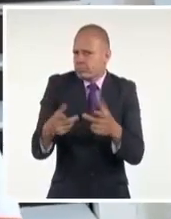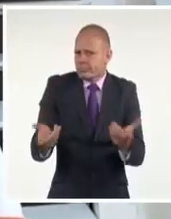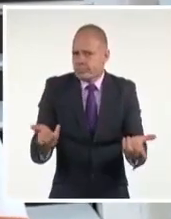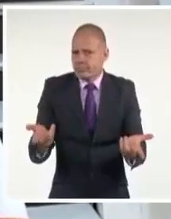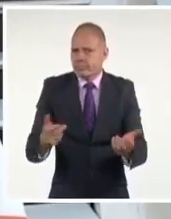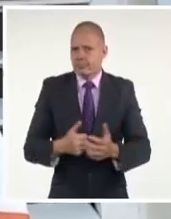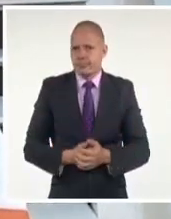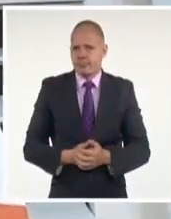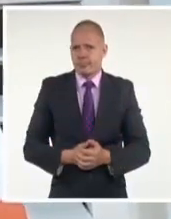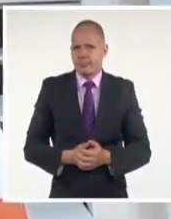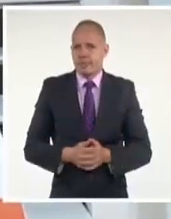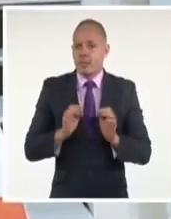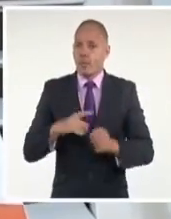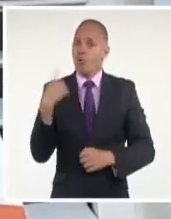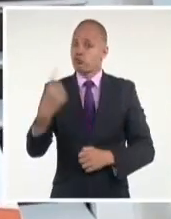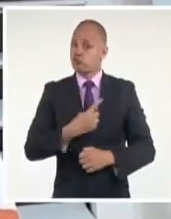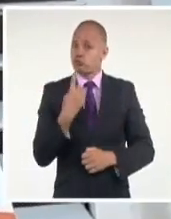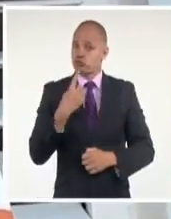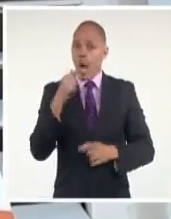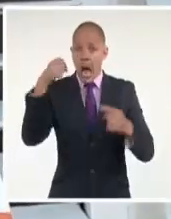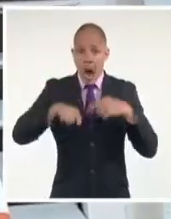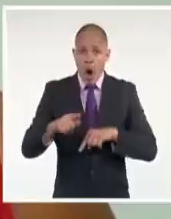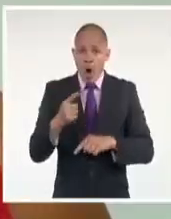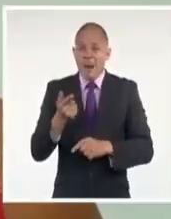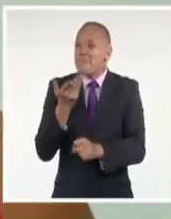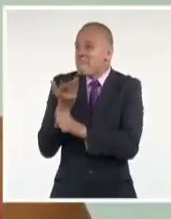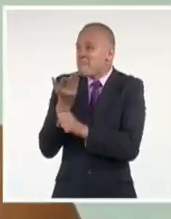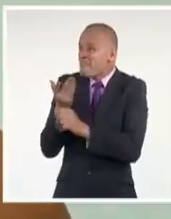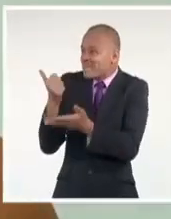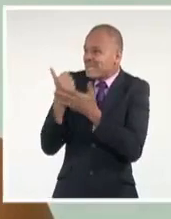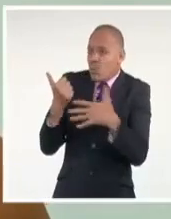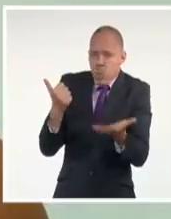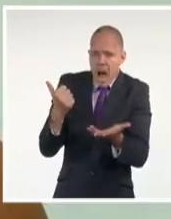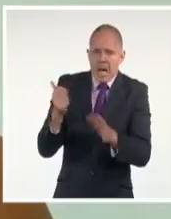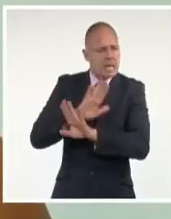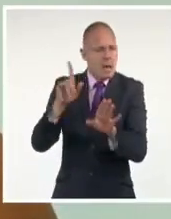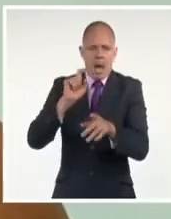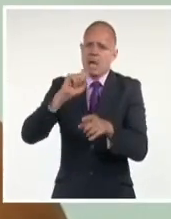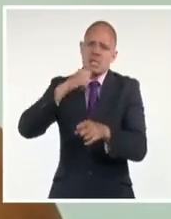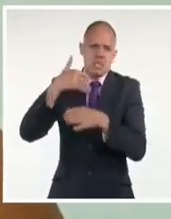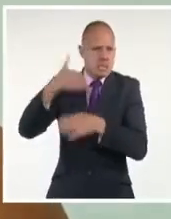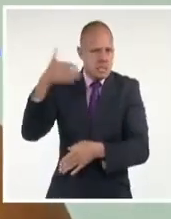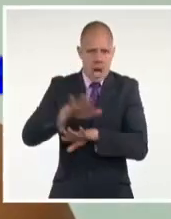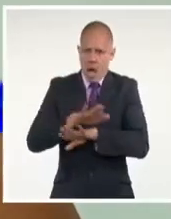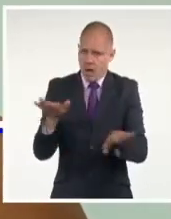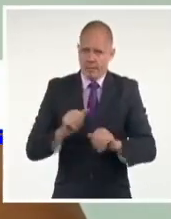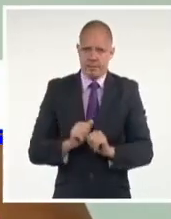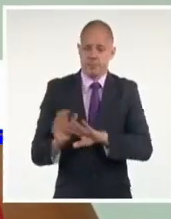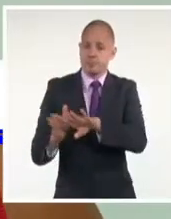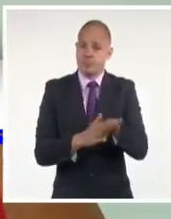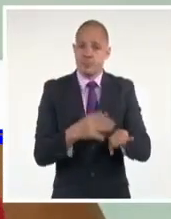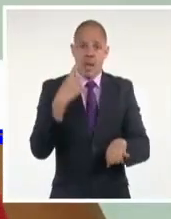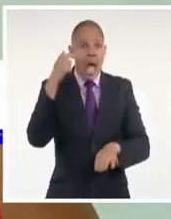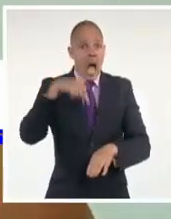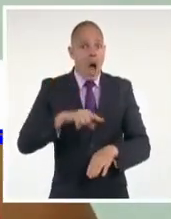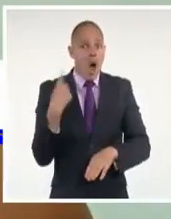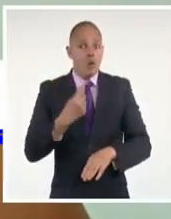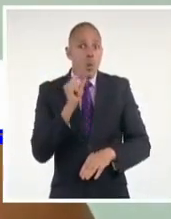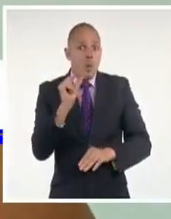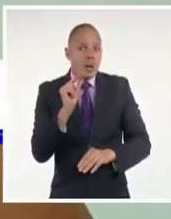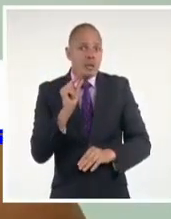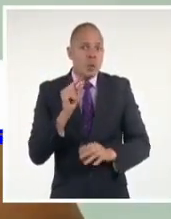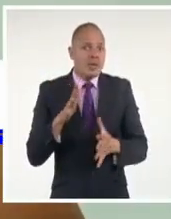país. Y que nosotros, esa es la ayuda humanitaria que necesitamos. Bueno, en este momento nosotros estamos viviendo una tensión muy grande.